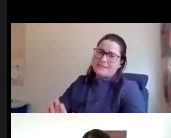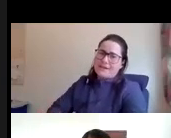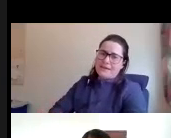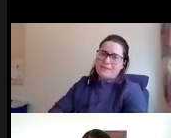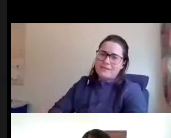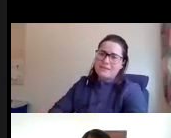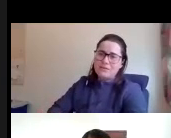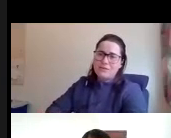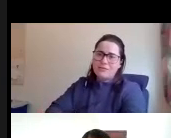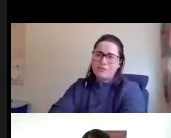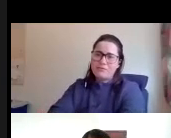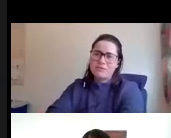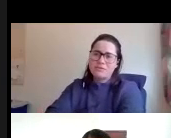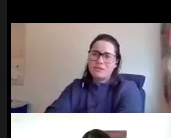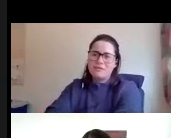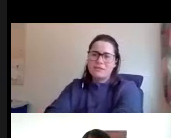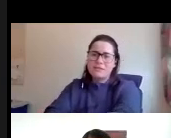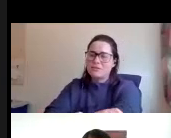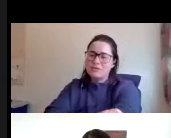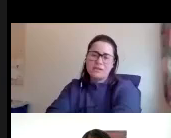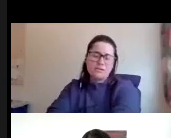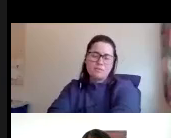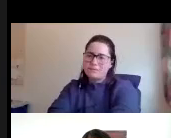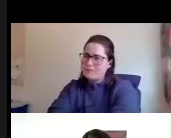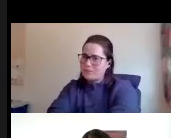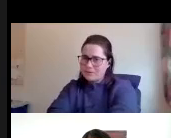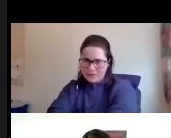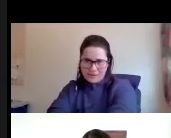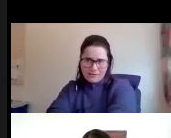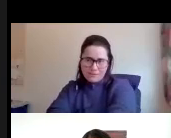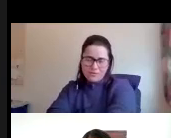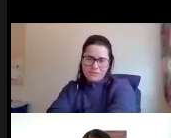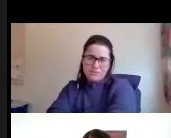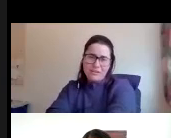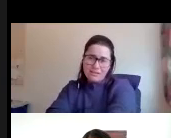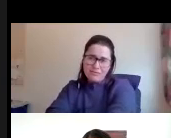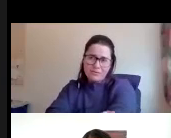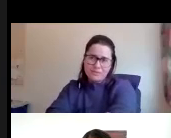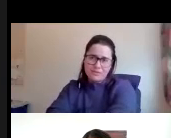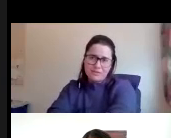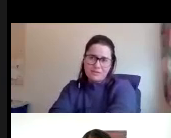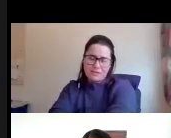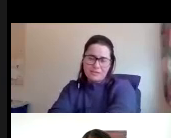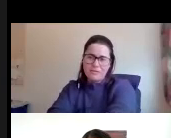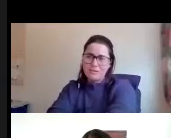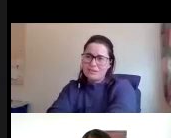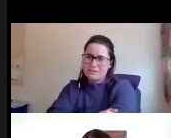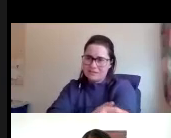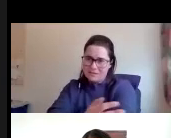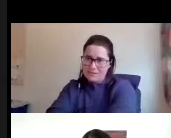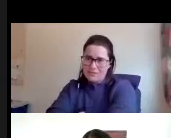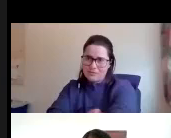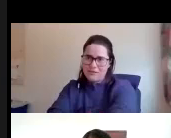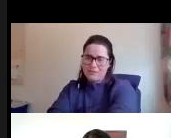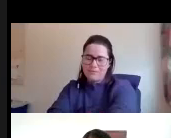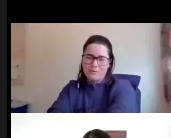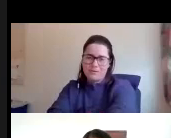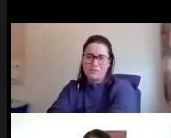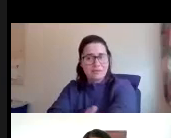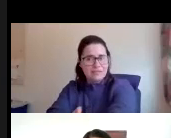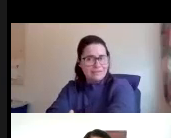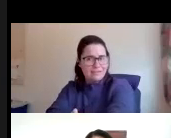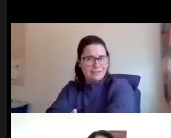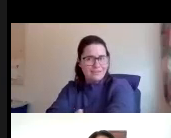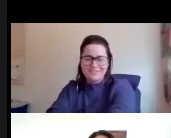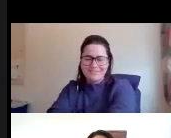Más, además, nitrógeno y fósforo, esto tal vez son indicadores importantísimos, no tengo tanta información de esto, ni se los traje porque